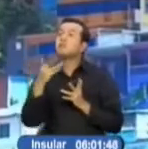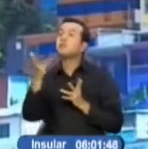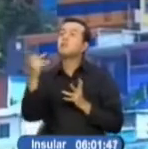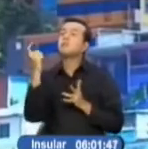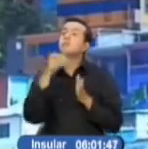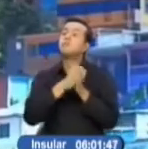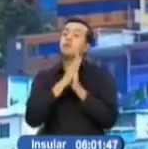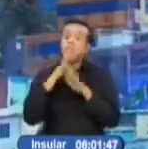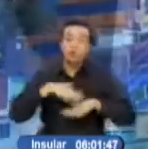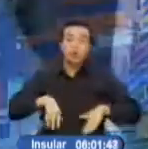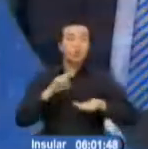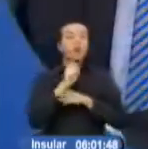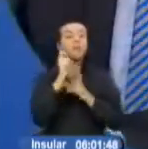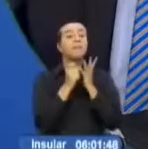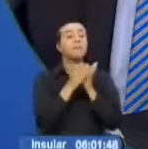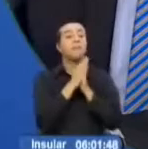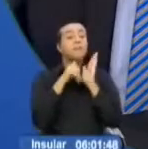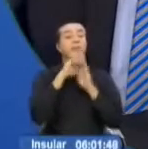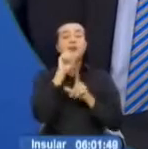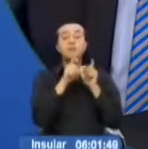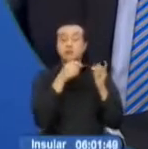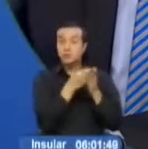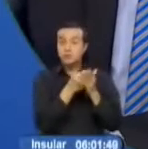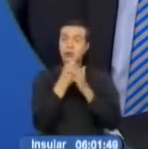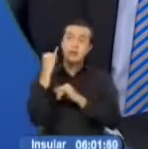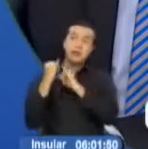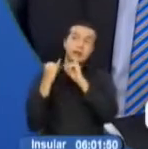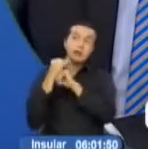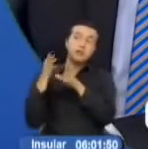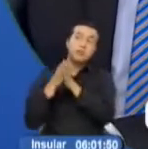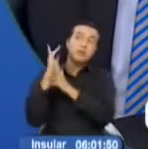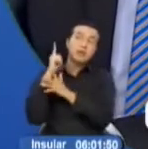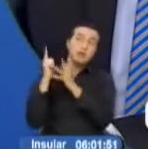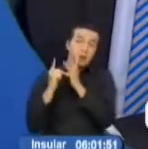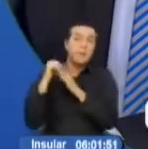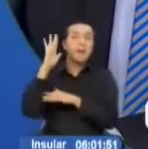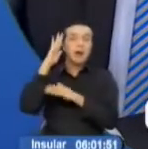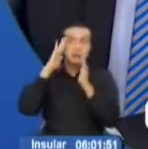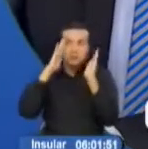demanda dentro del país y qué se demanda en los mercados internacionales?